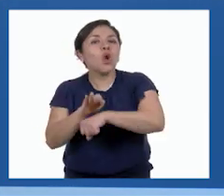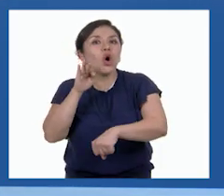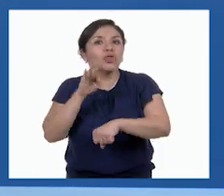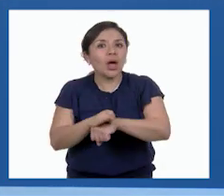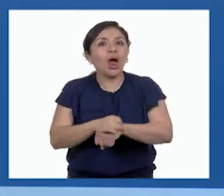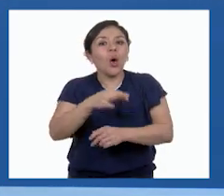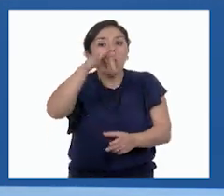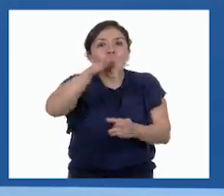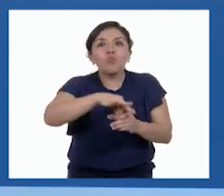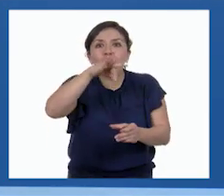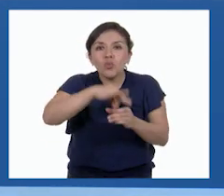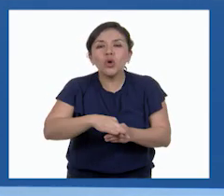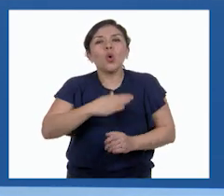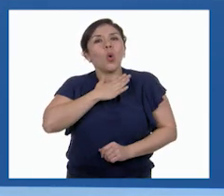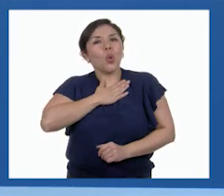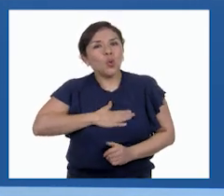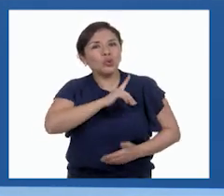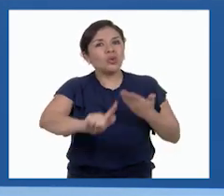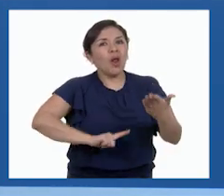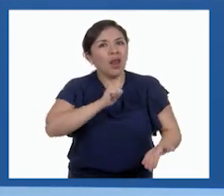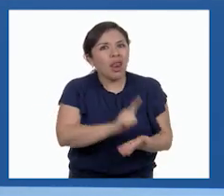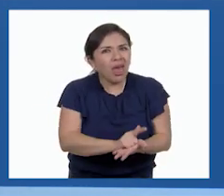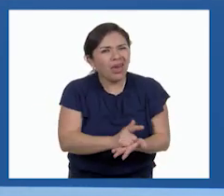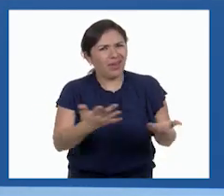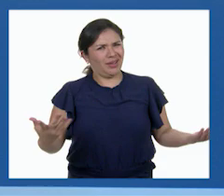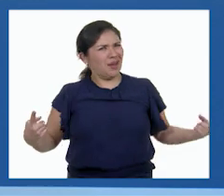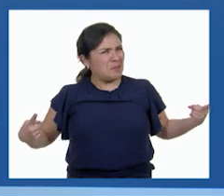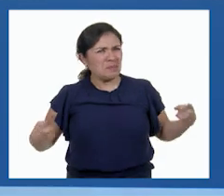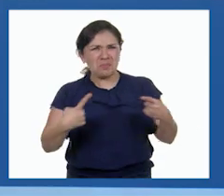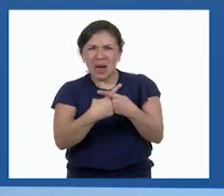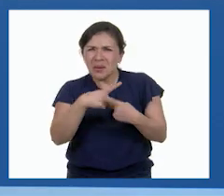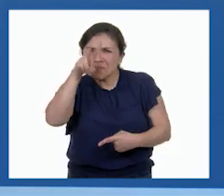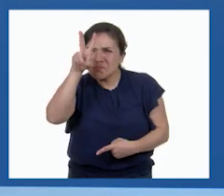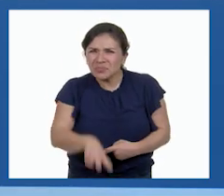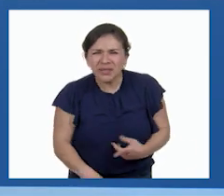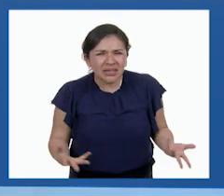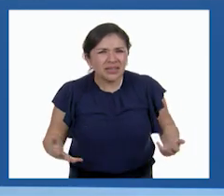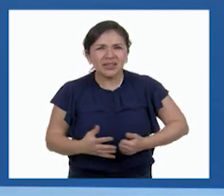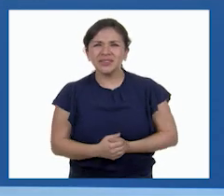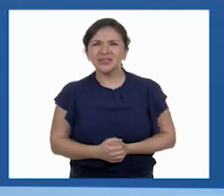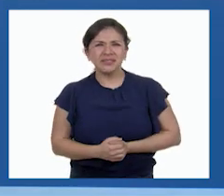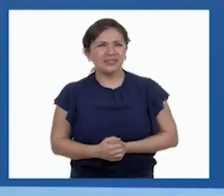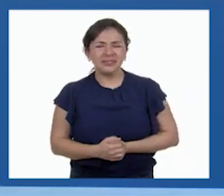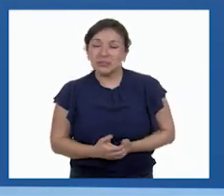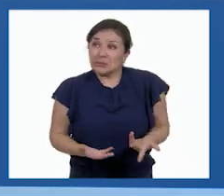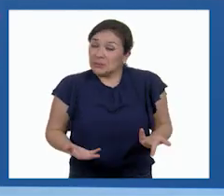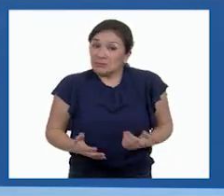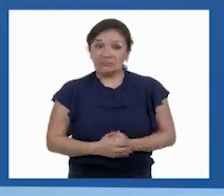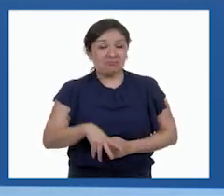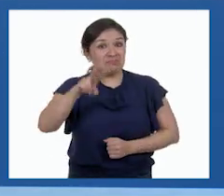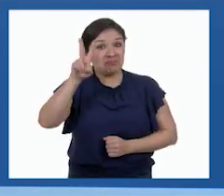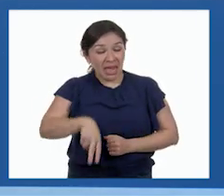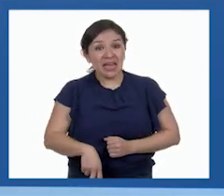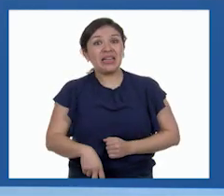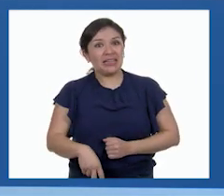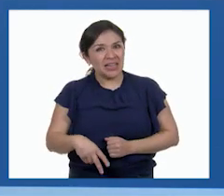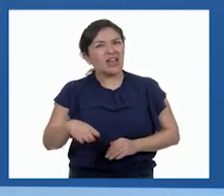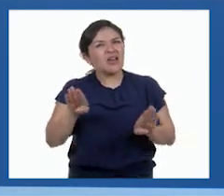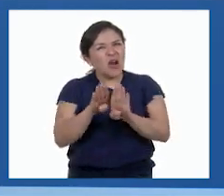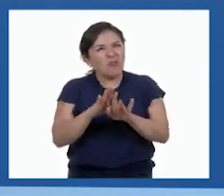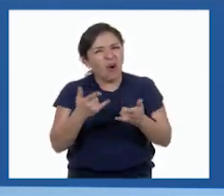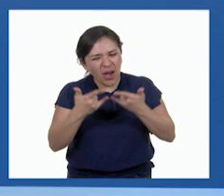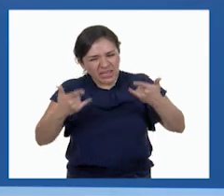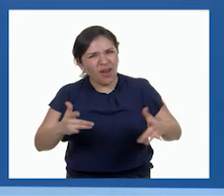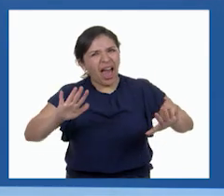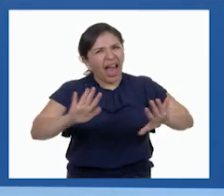el voto y la democracia. Oye, esto es tan contradictorio. Pero qué vueltas da la vida,